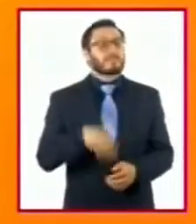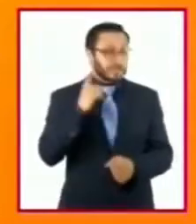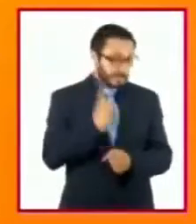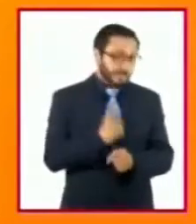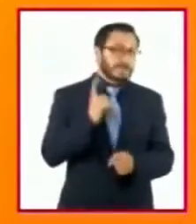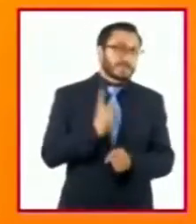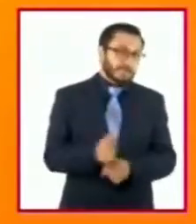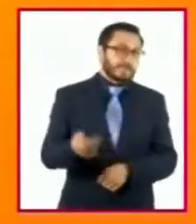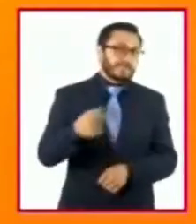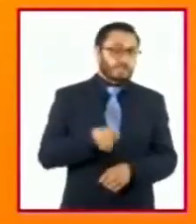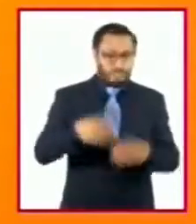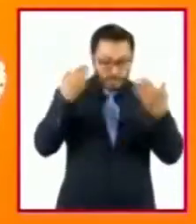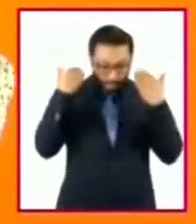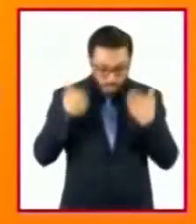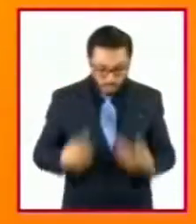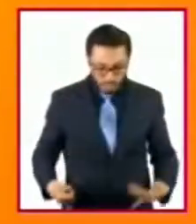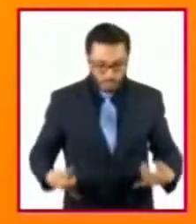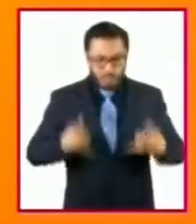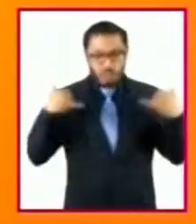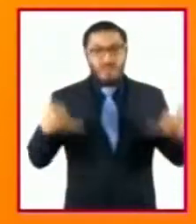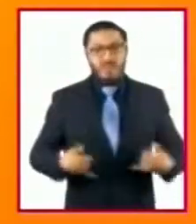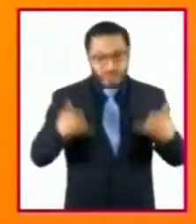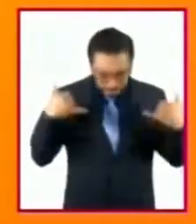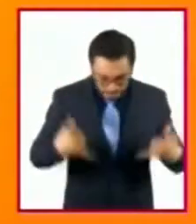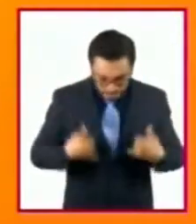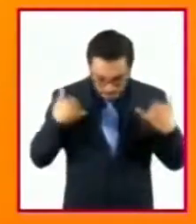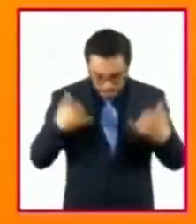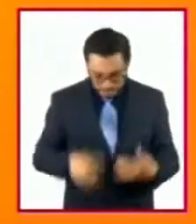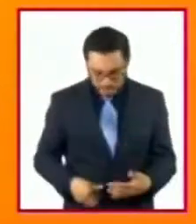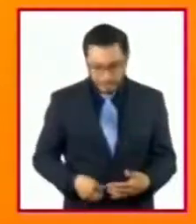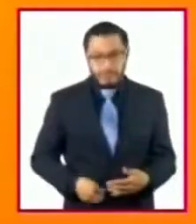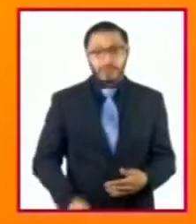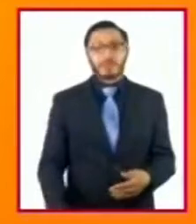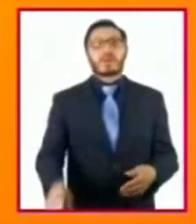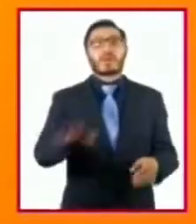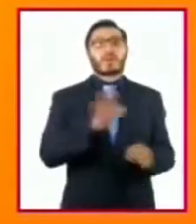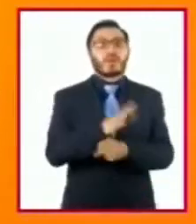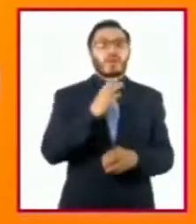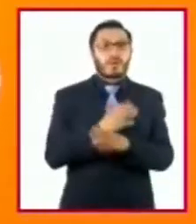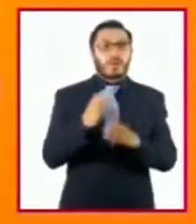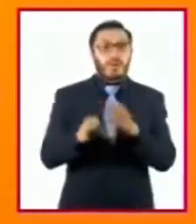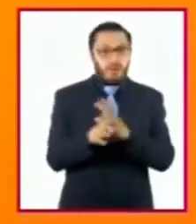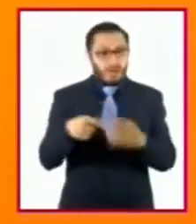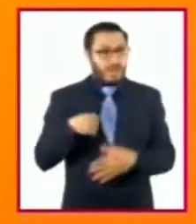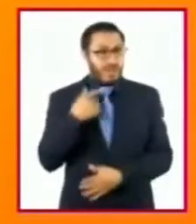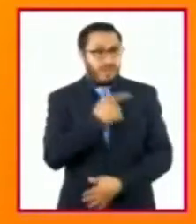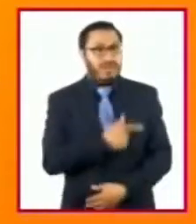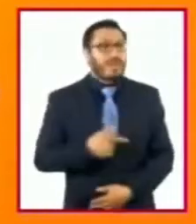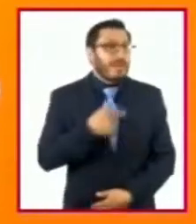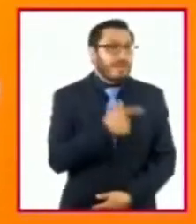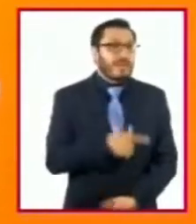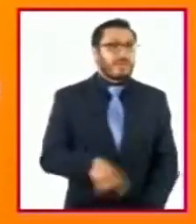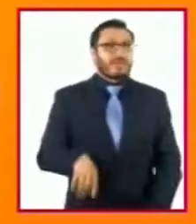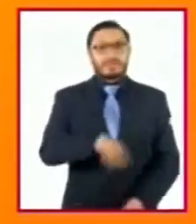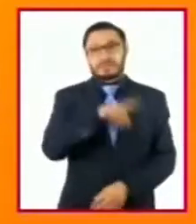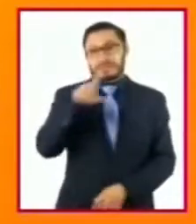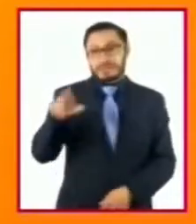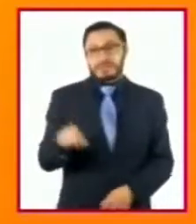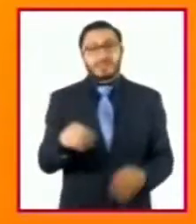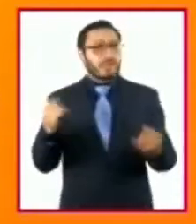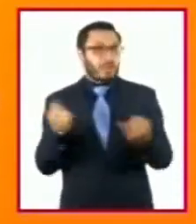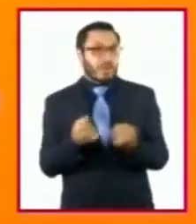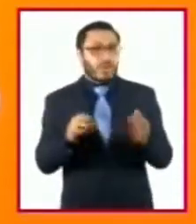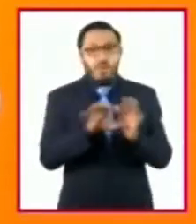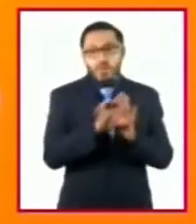adolescente, enfrente de la materia, de la asignatura, qué cosa me gusta. Y después también son lo que a veces